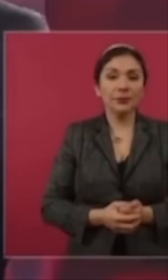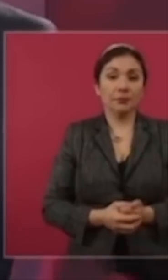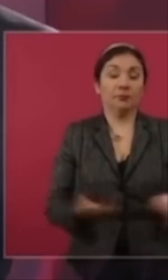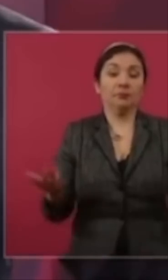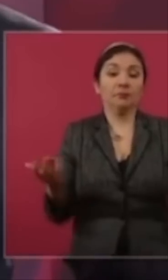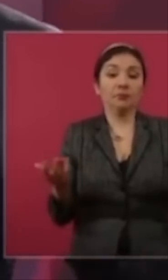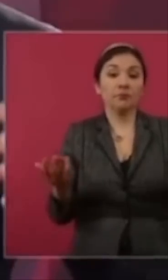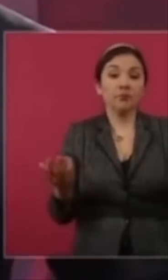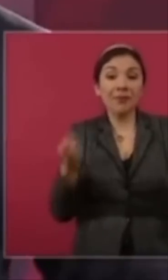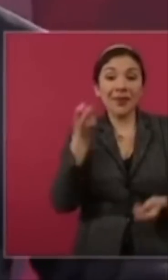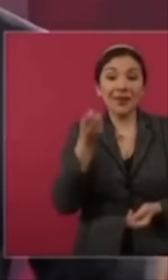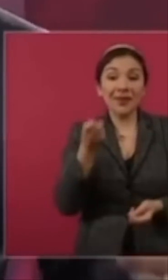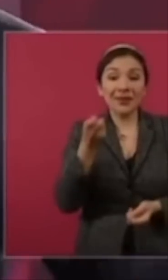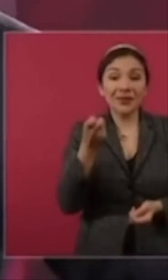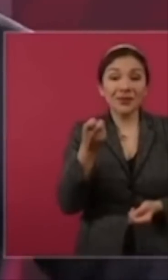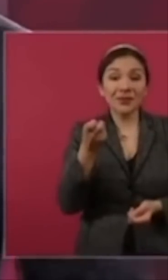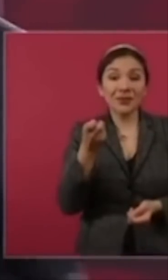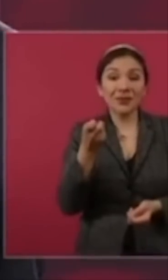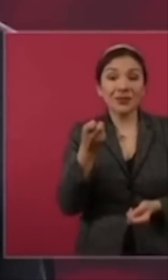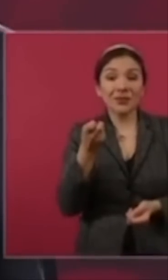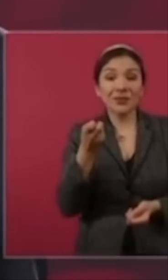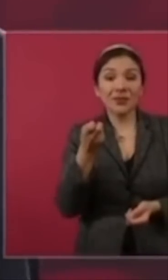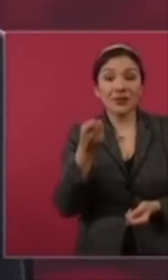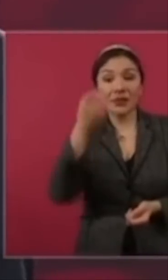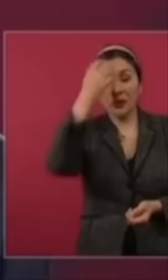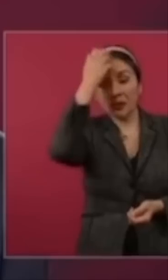Pero pues, escuchen a